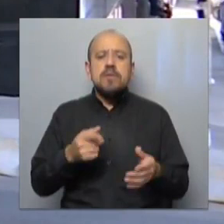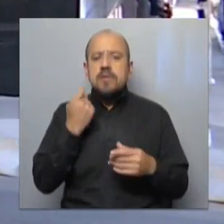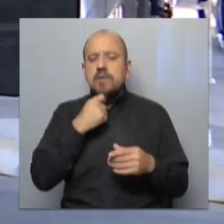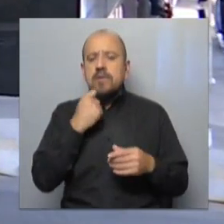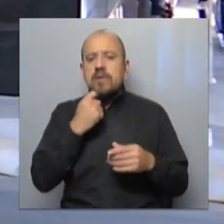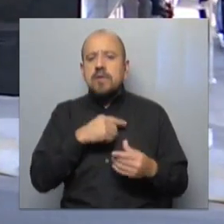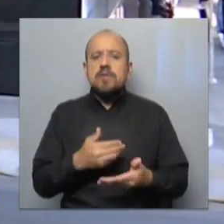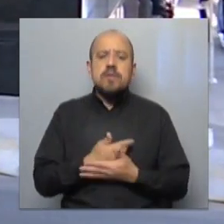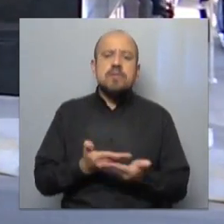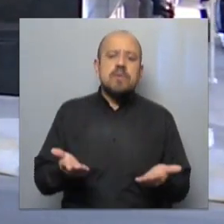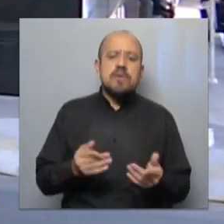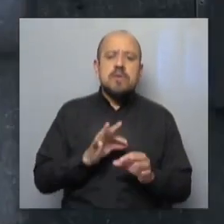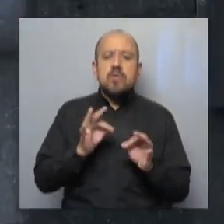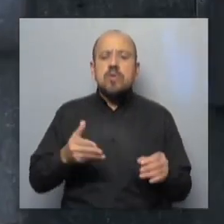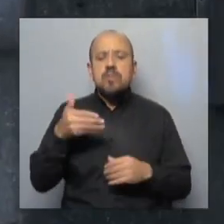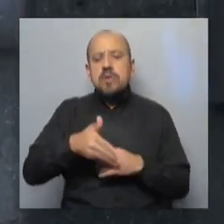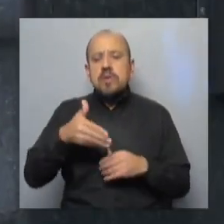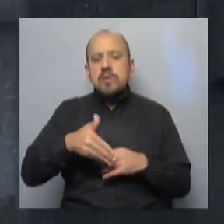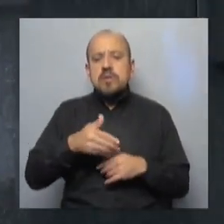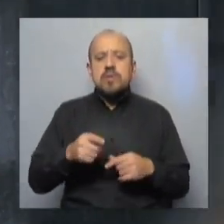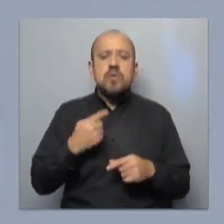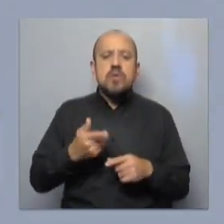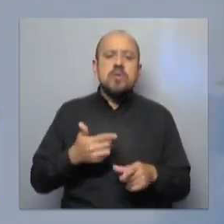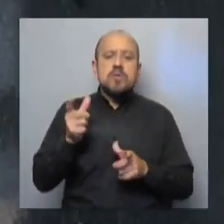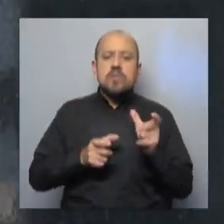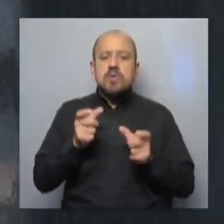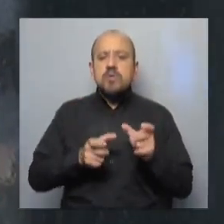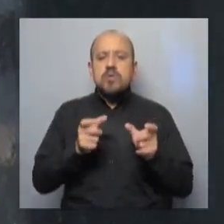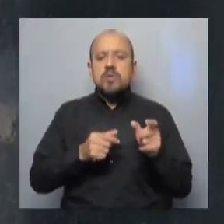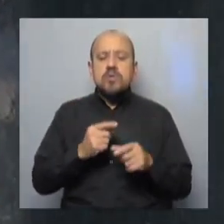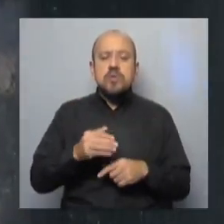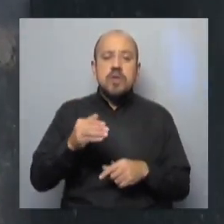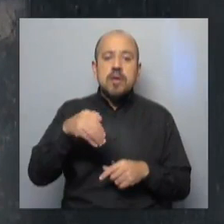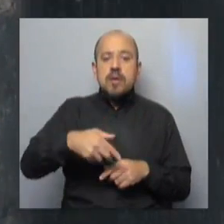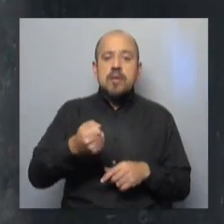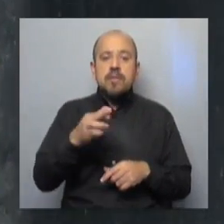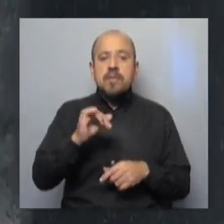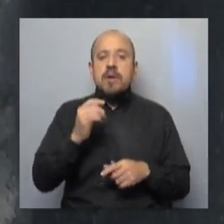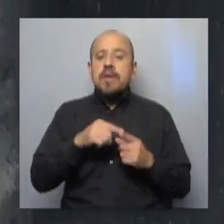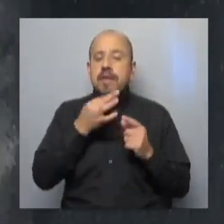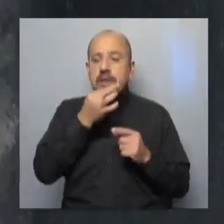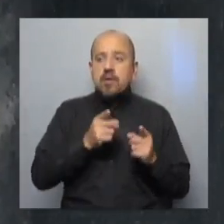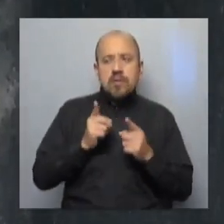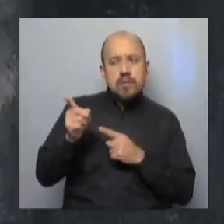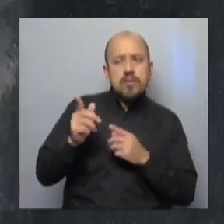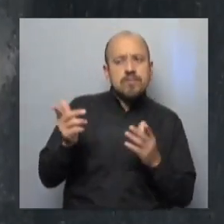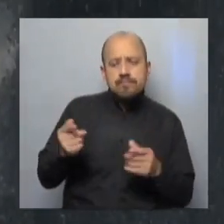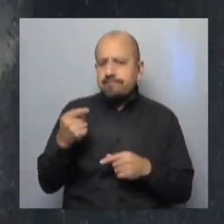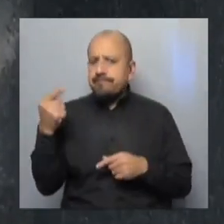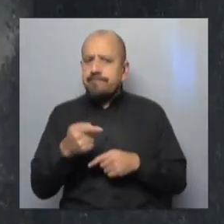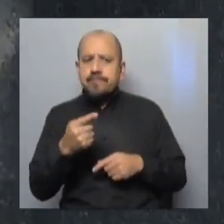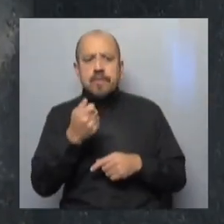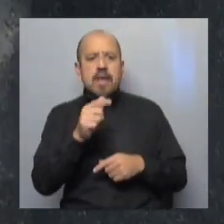transparencia o de militancia otras personas integrantes de la directiva como maría claudia gonzález dijeron que iglesias agravio alfaro